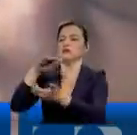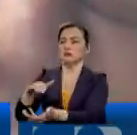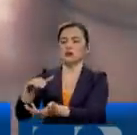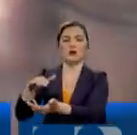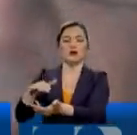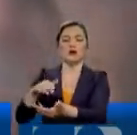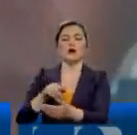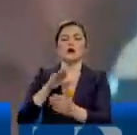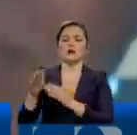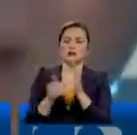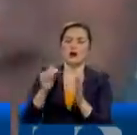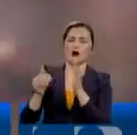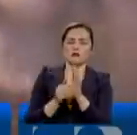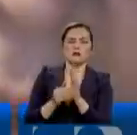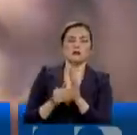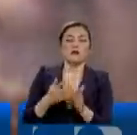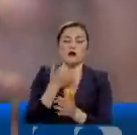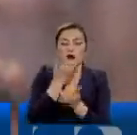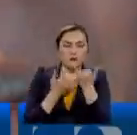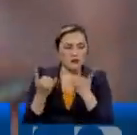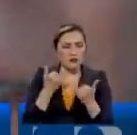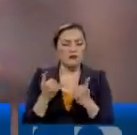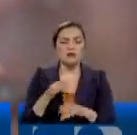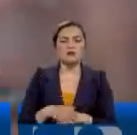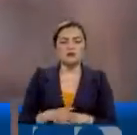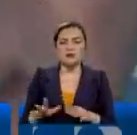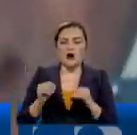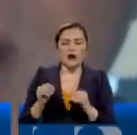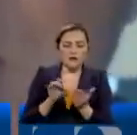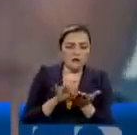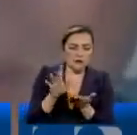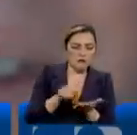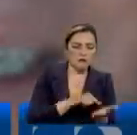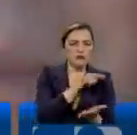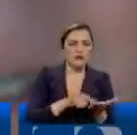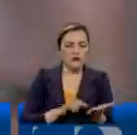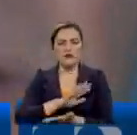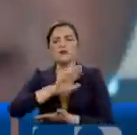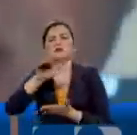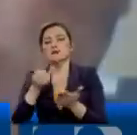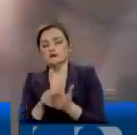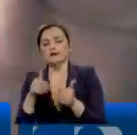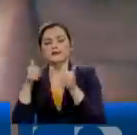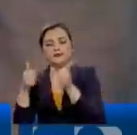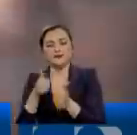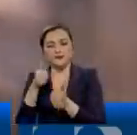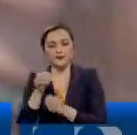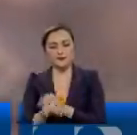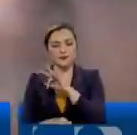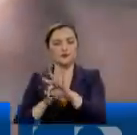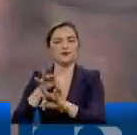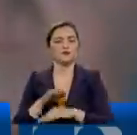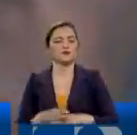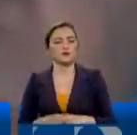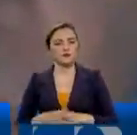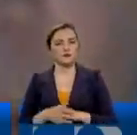de impugnación, acepta una impugnación, lo descalifican y ahí sí puede ser reemplazado el candidato. Se inadmite y se